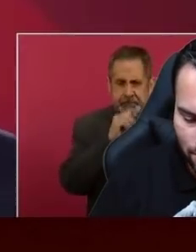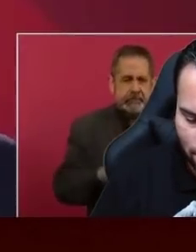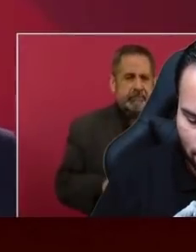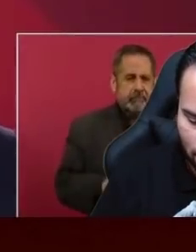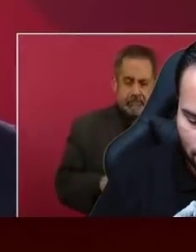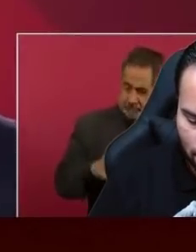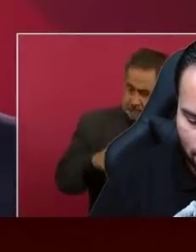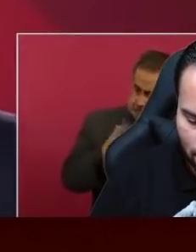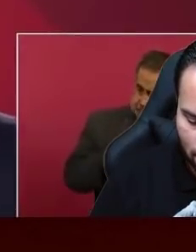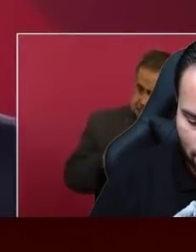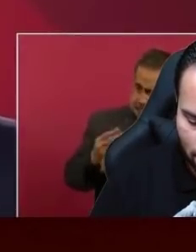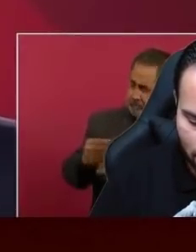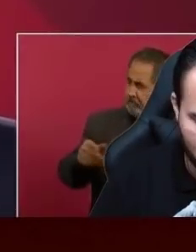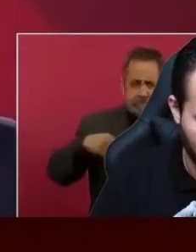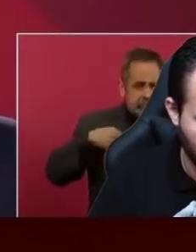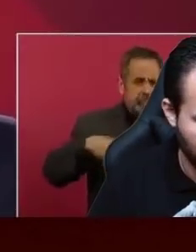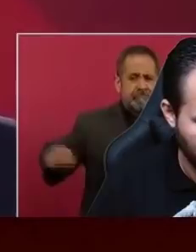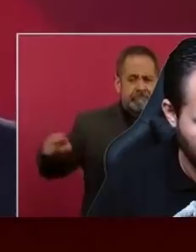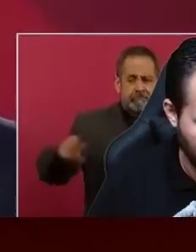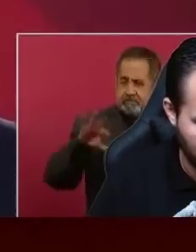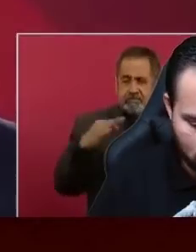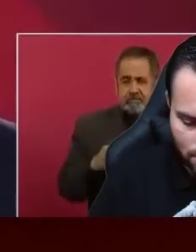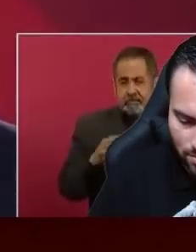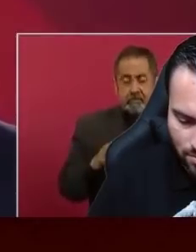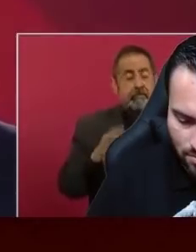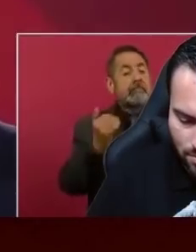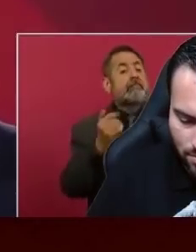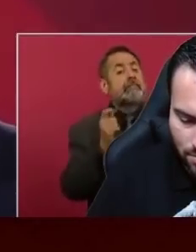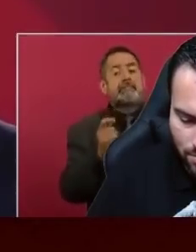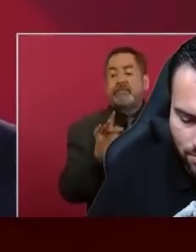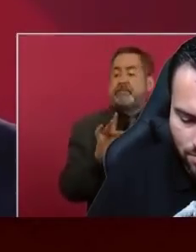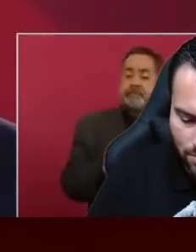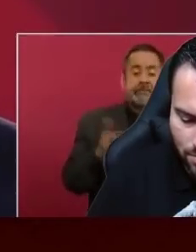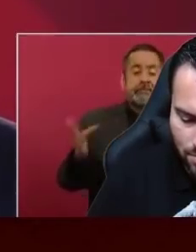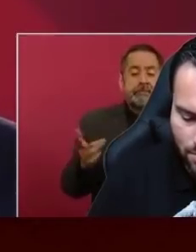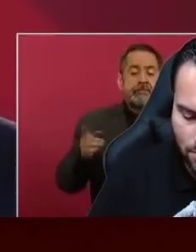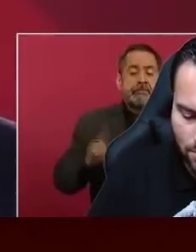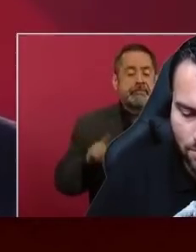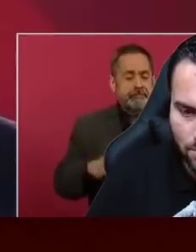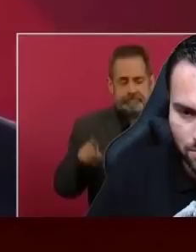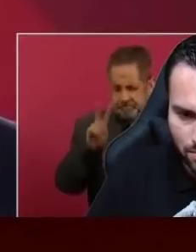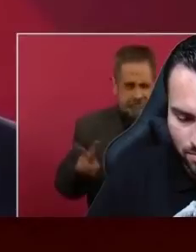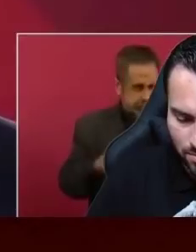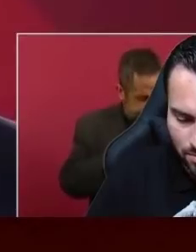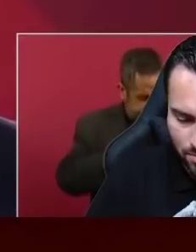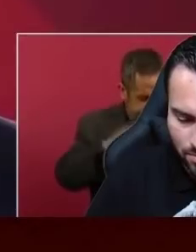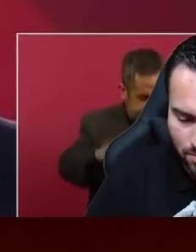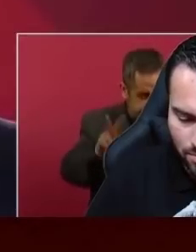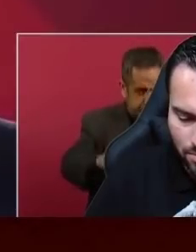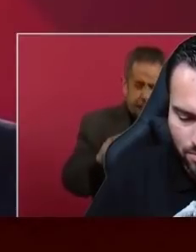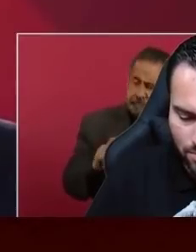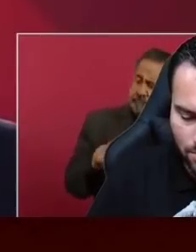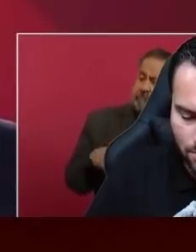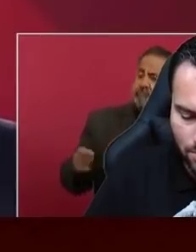ya está todo y muchas gracias de todo corazón